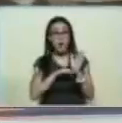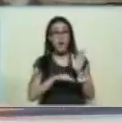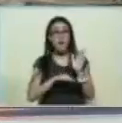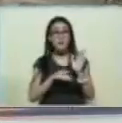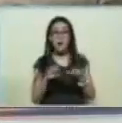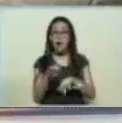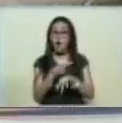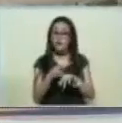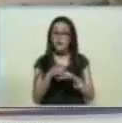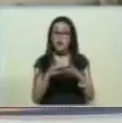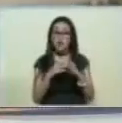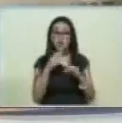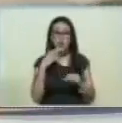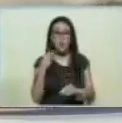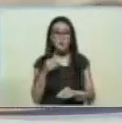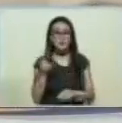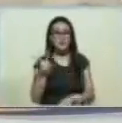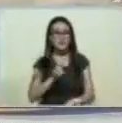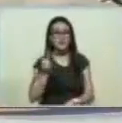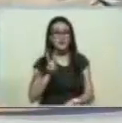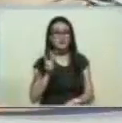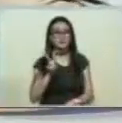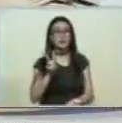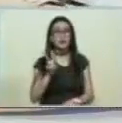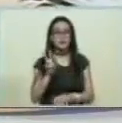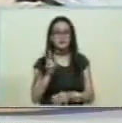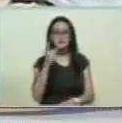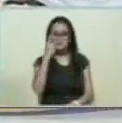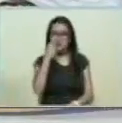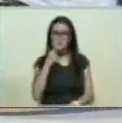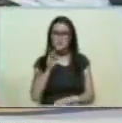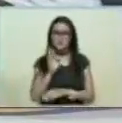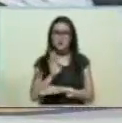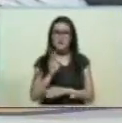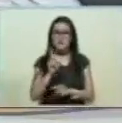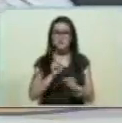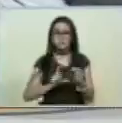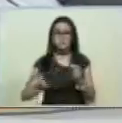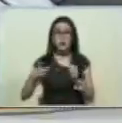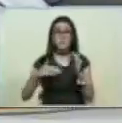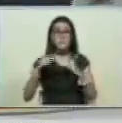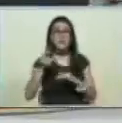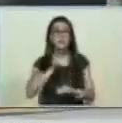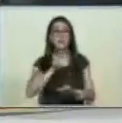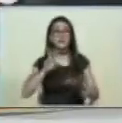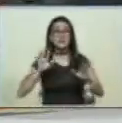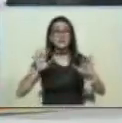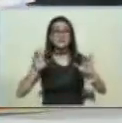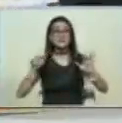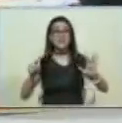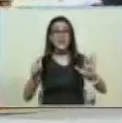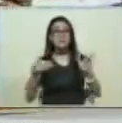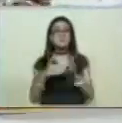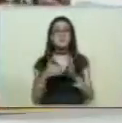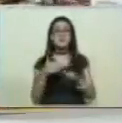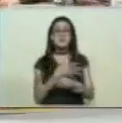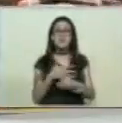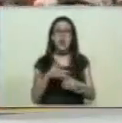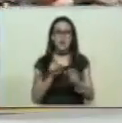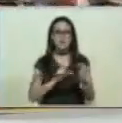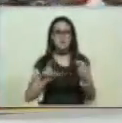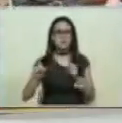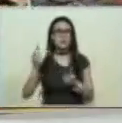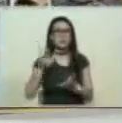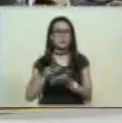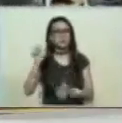su gobierno, toda la juventud venezolana ha protagonizado el financiamiento de más de 26 mil millones de